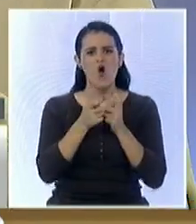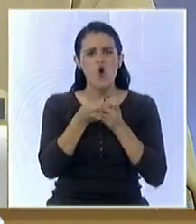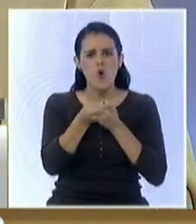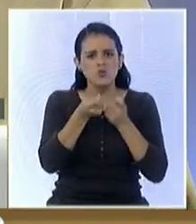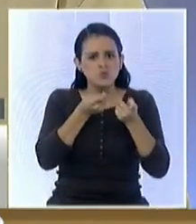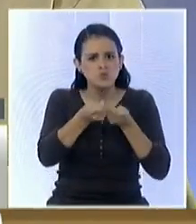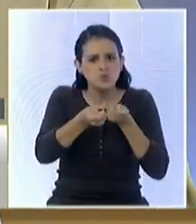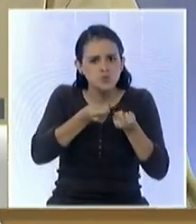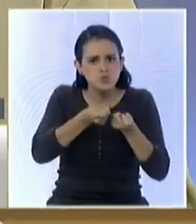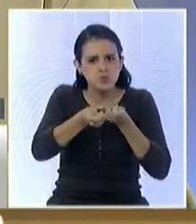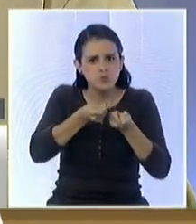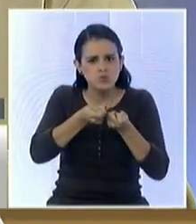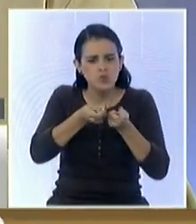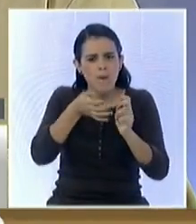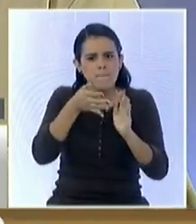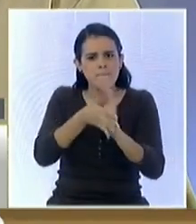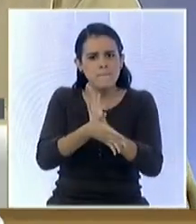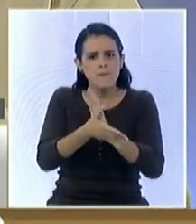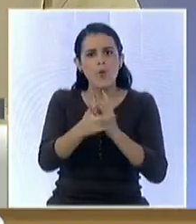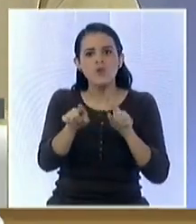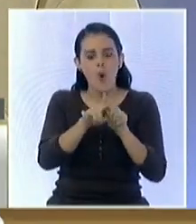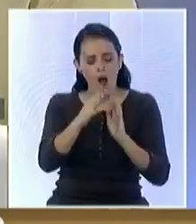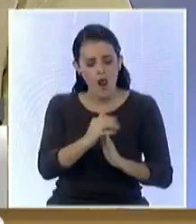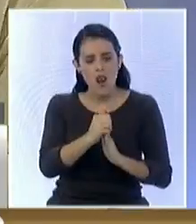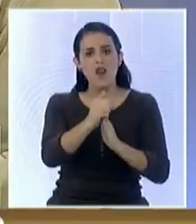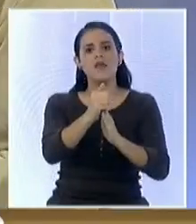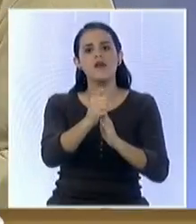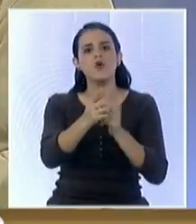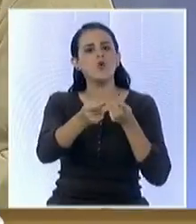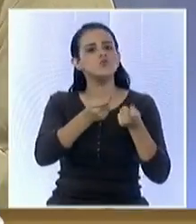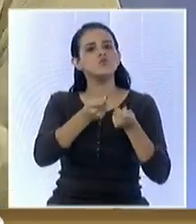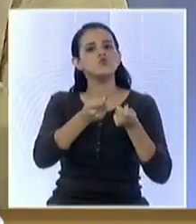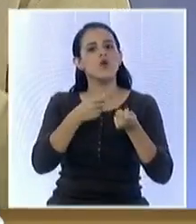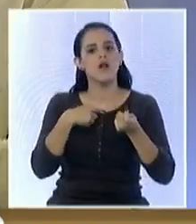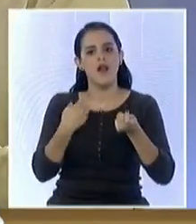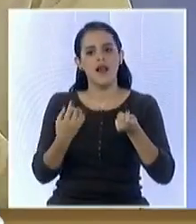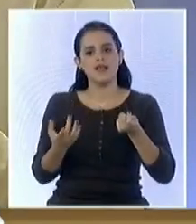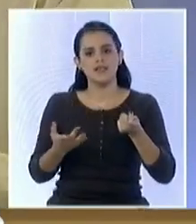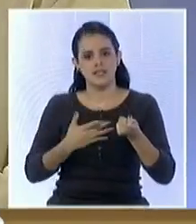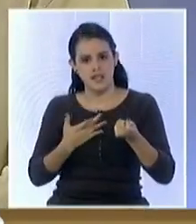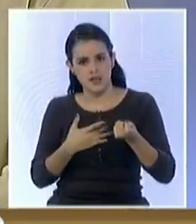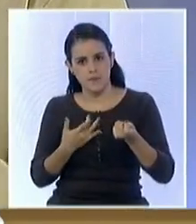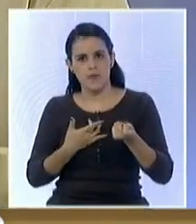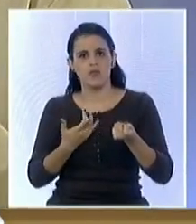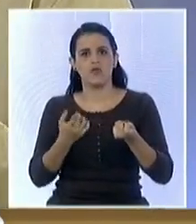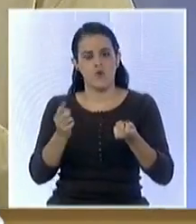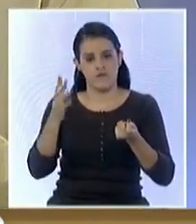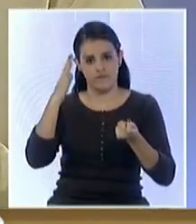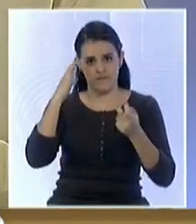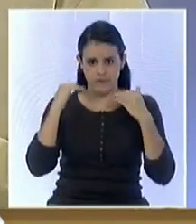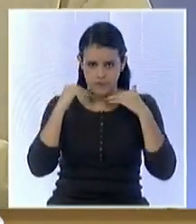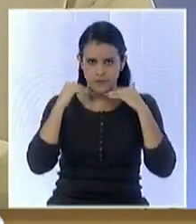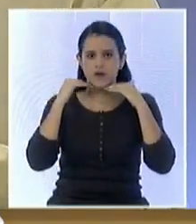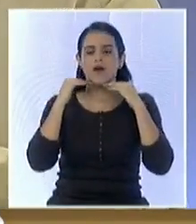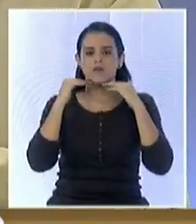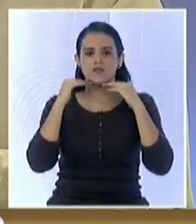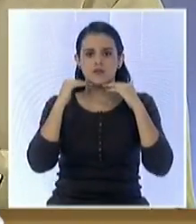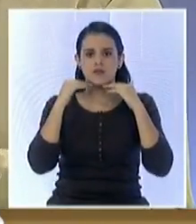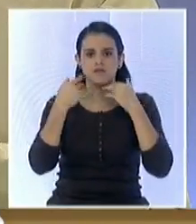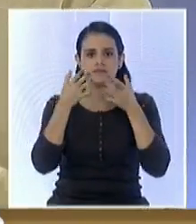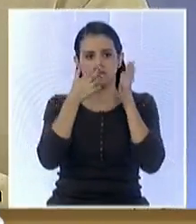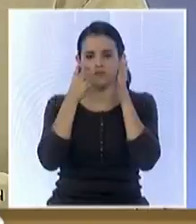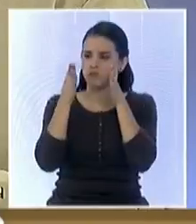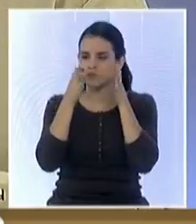dirige todo lo que, dirige nuestros sentidos principalmente, dirige toda nuestra cabeza, pero además vincula